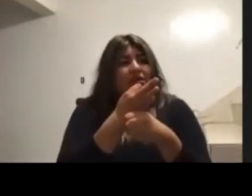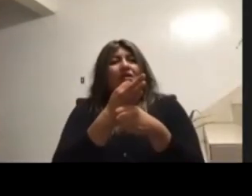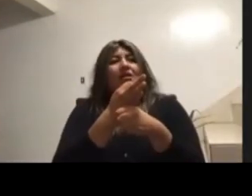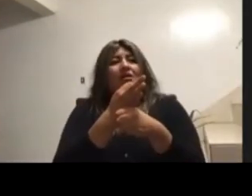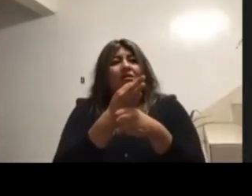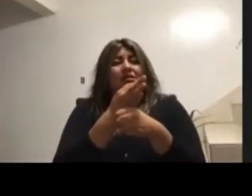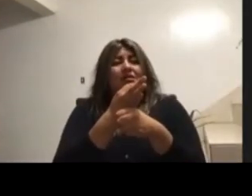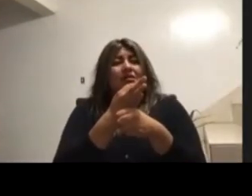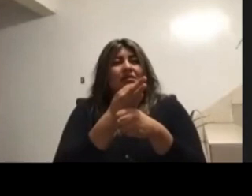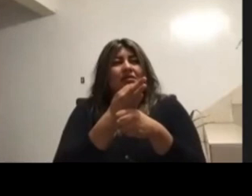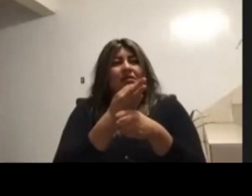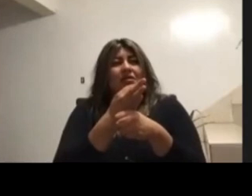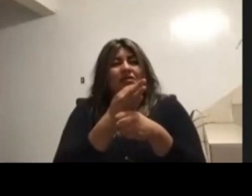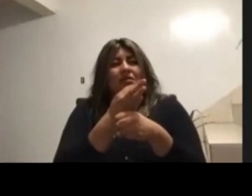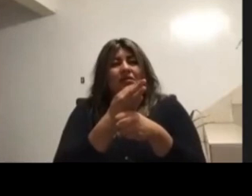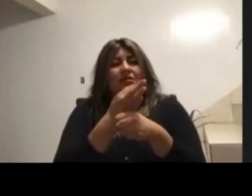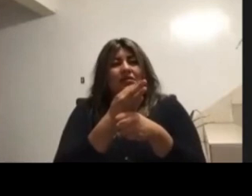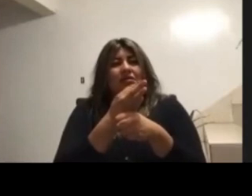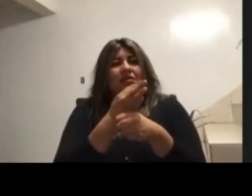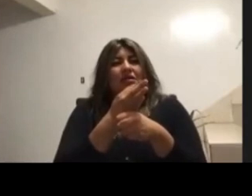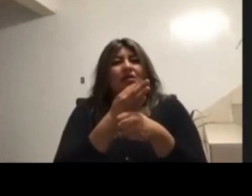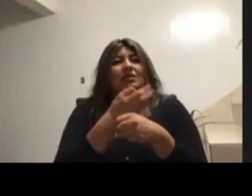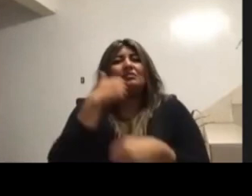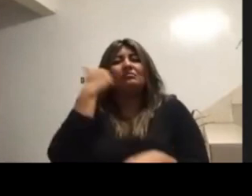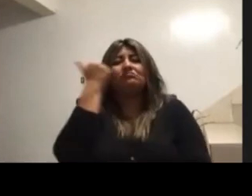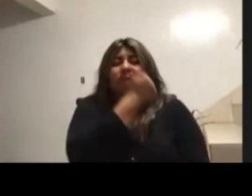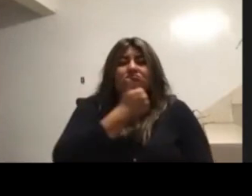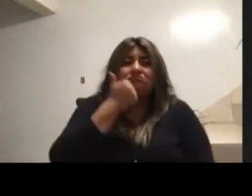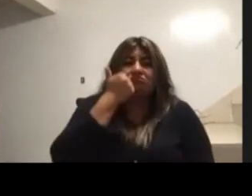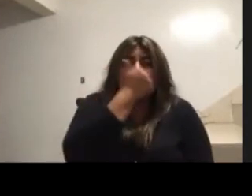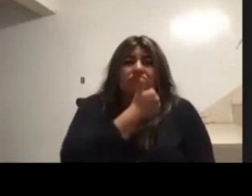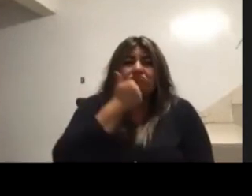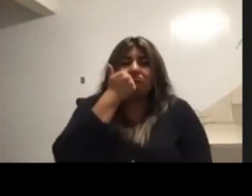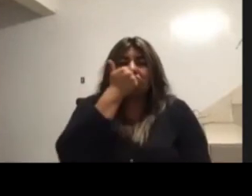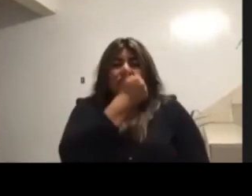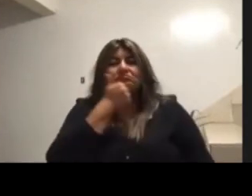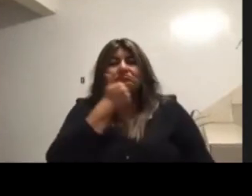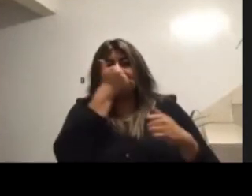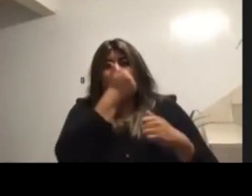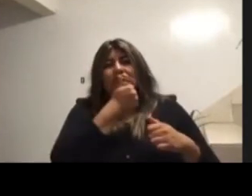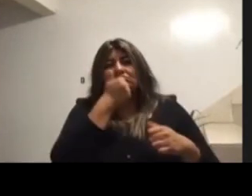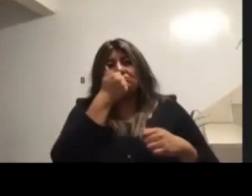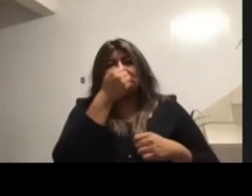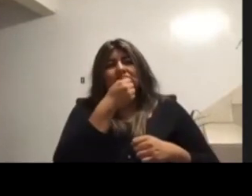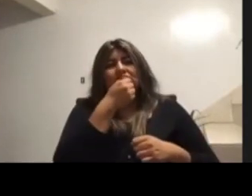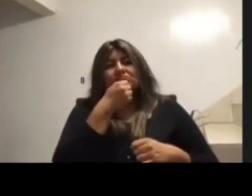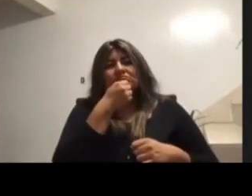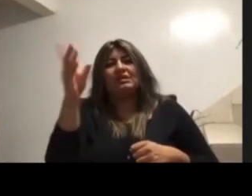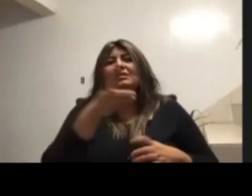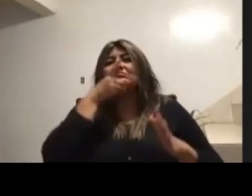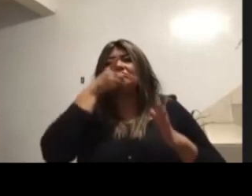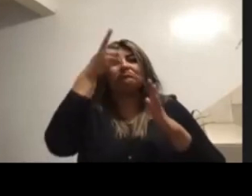los propios alumnos encuestados reportan que no están aprendiendo.